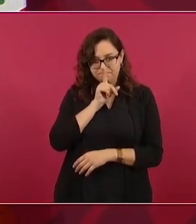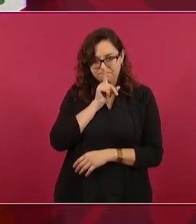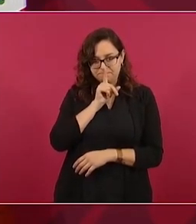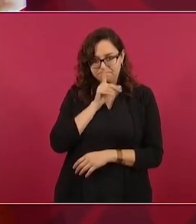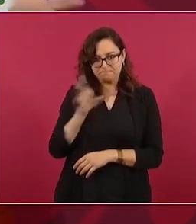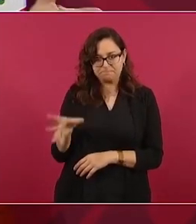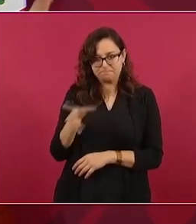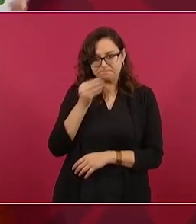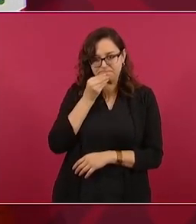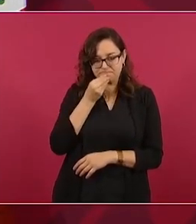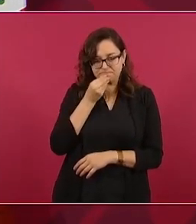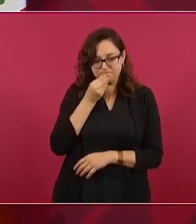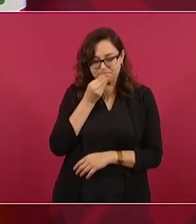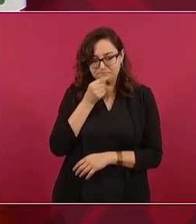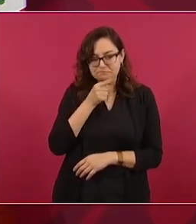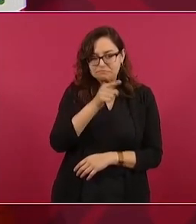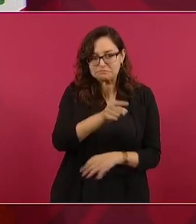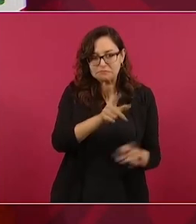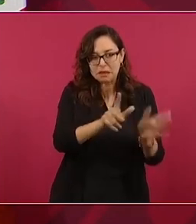en un periódico así.